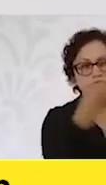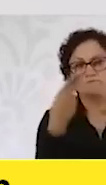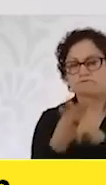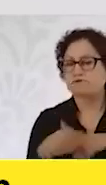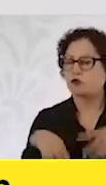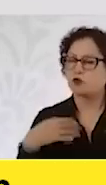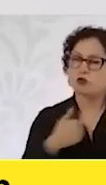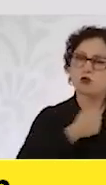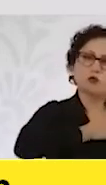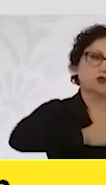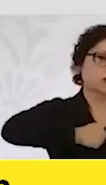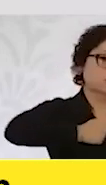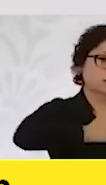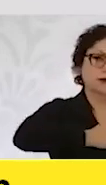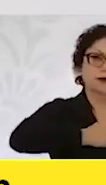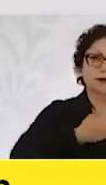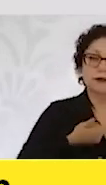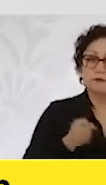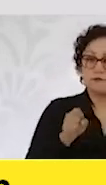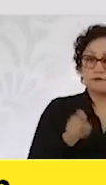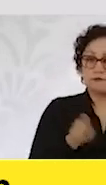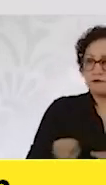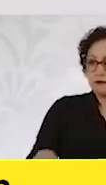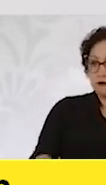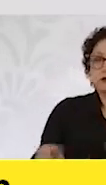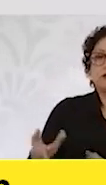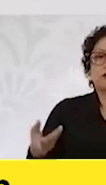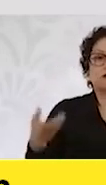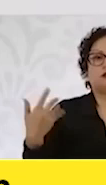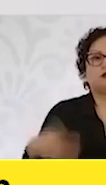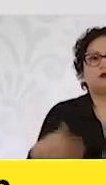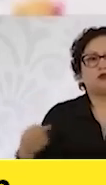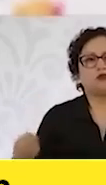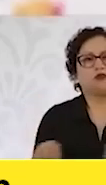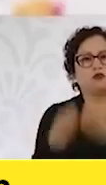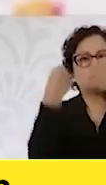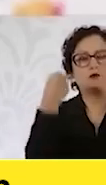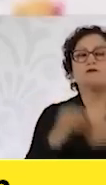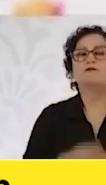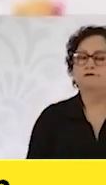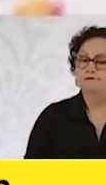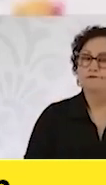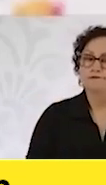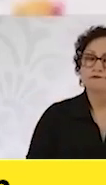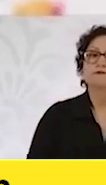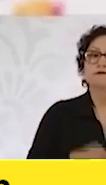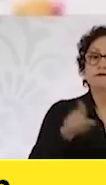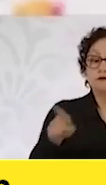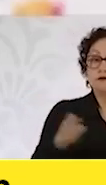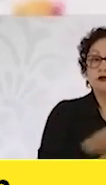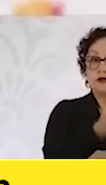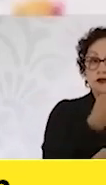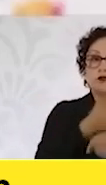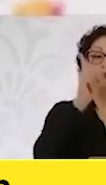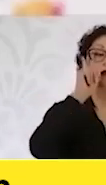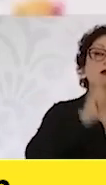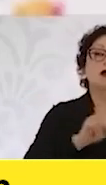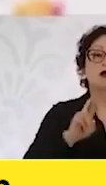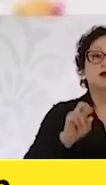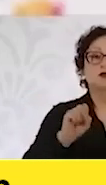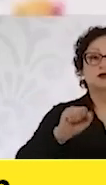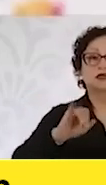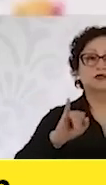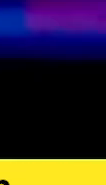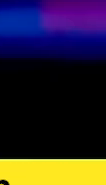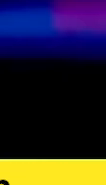recordemos que el comercio bilateral entre China y México, vaya, pues se ha convertido finalmente en un eje importante central de las